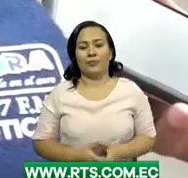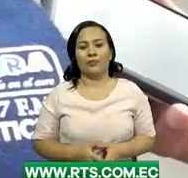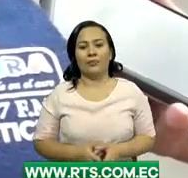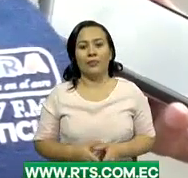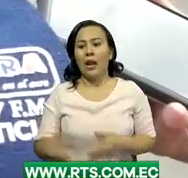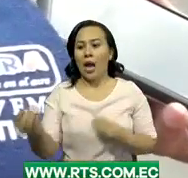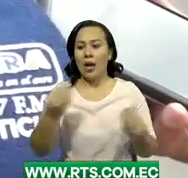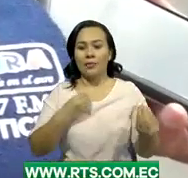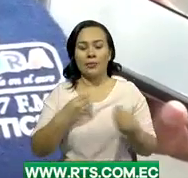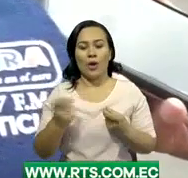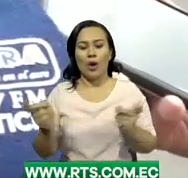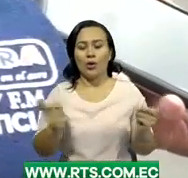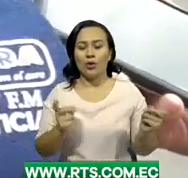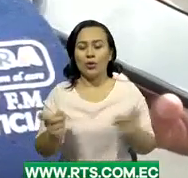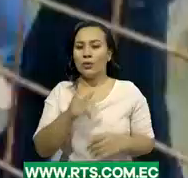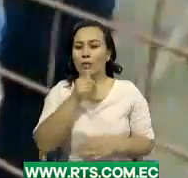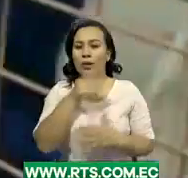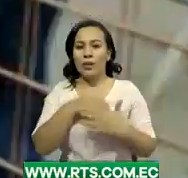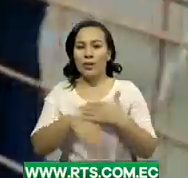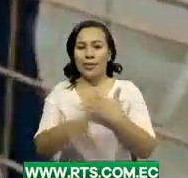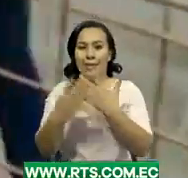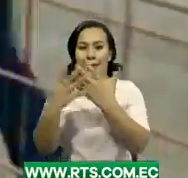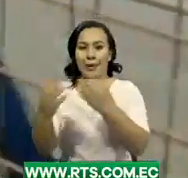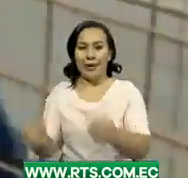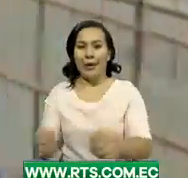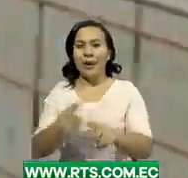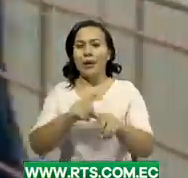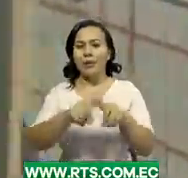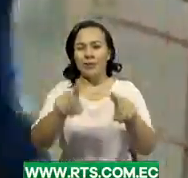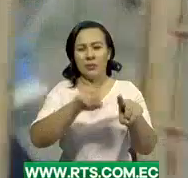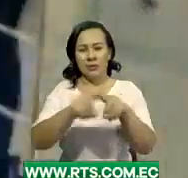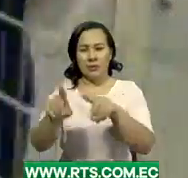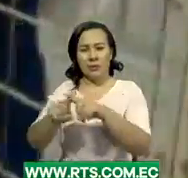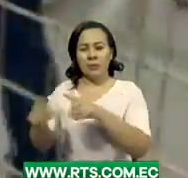de contingencia penitenciario realizó traslado de ciertos